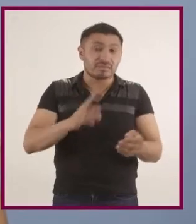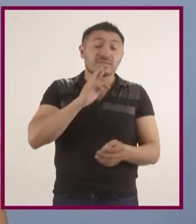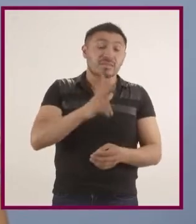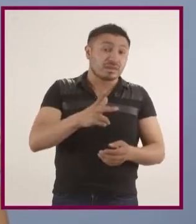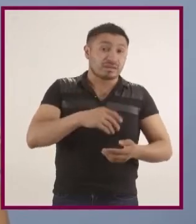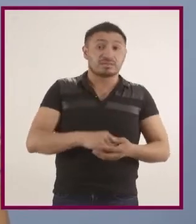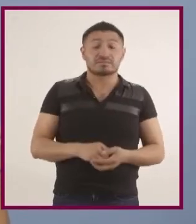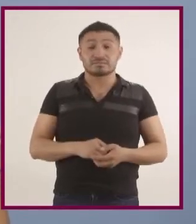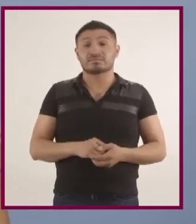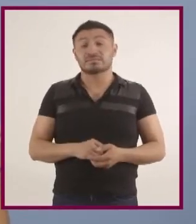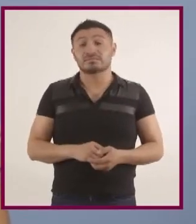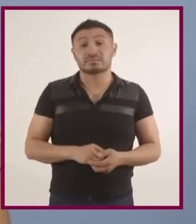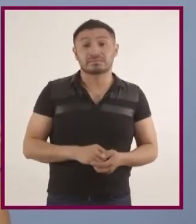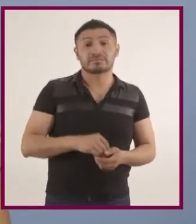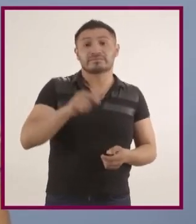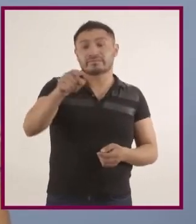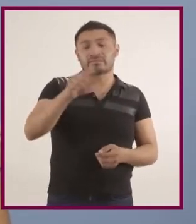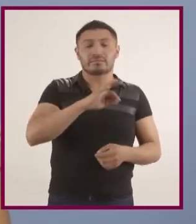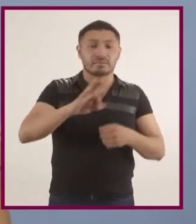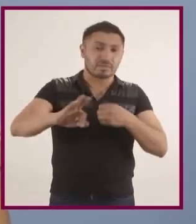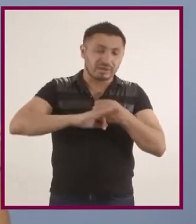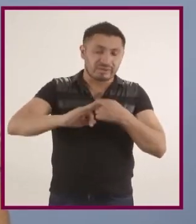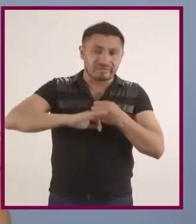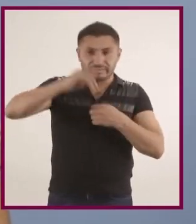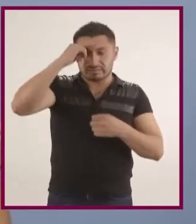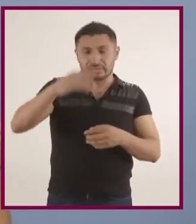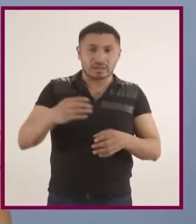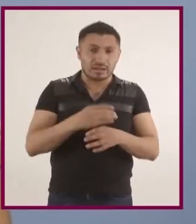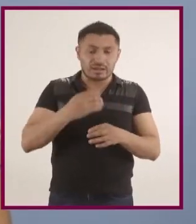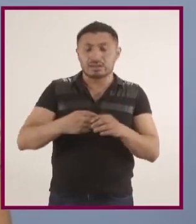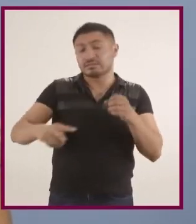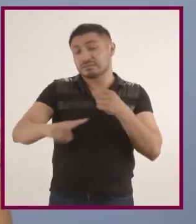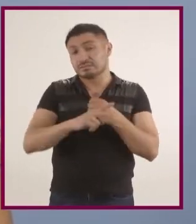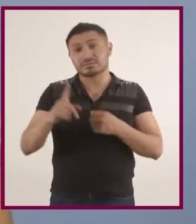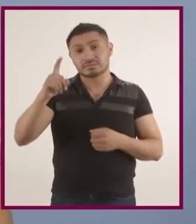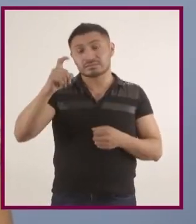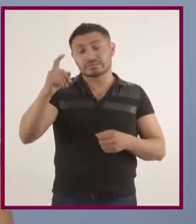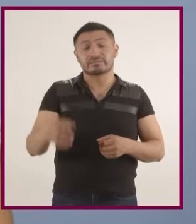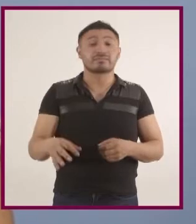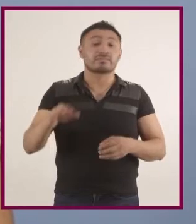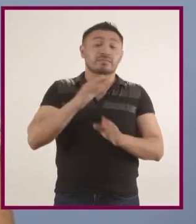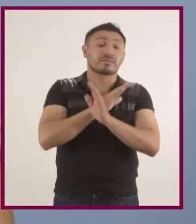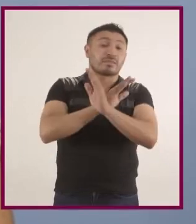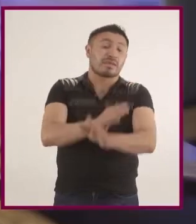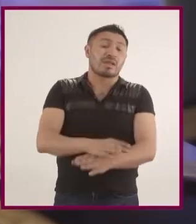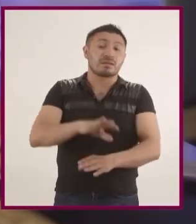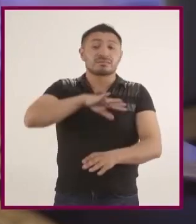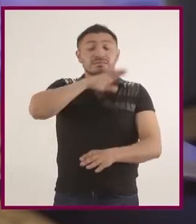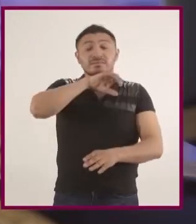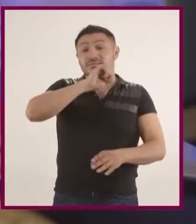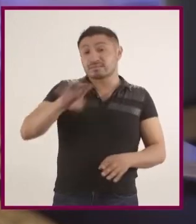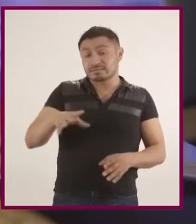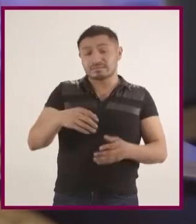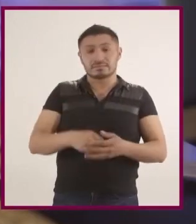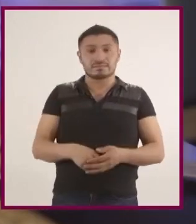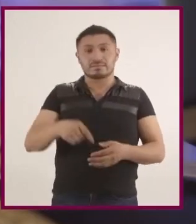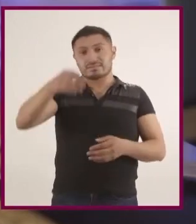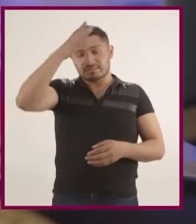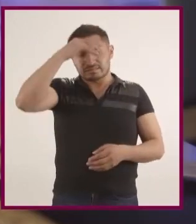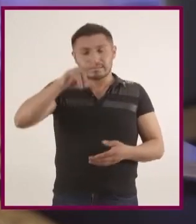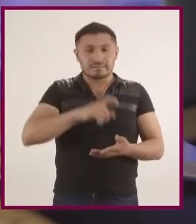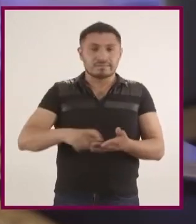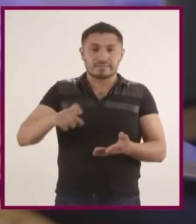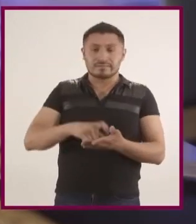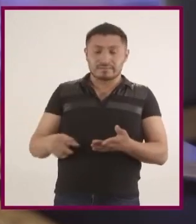también puedes llevar tu propia taza para el café o vaso para el agua evitando los desechables diarios y para aprender a comprar